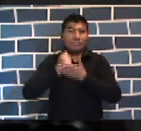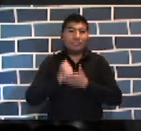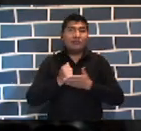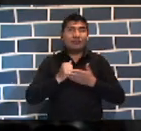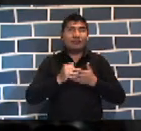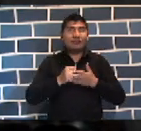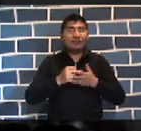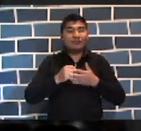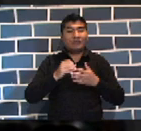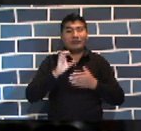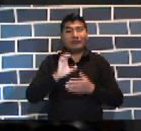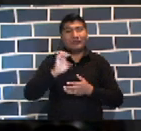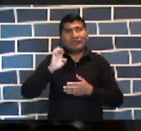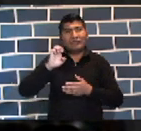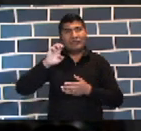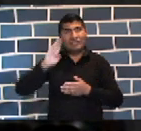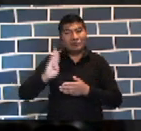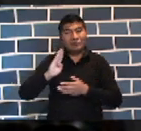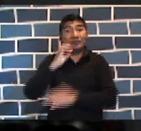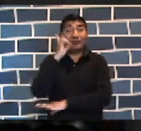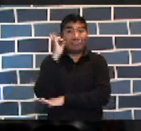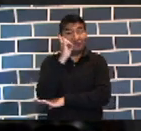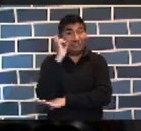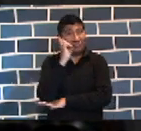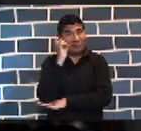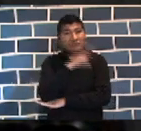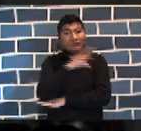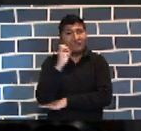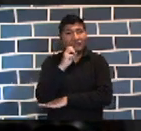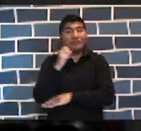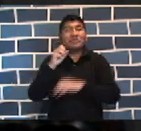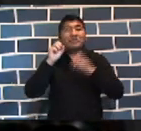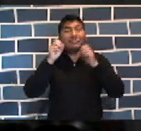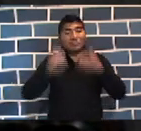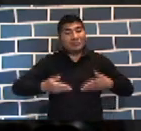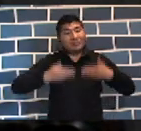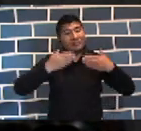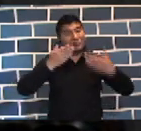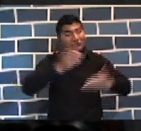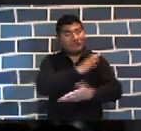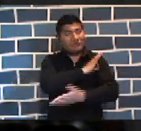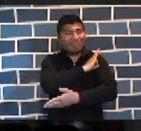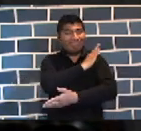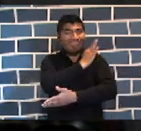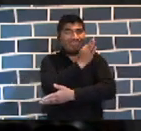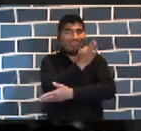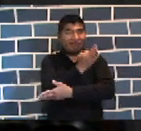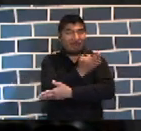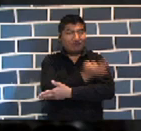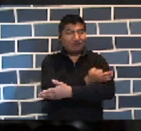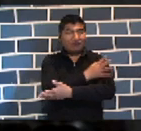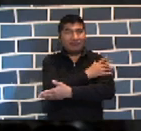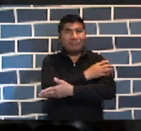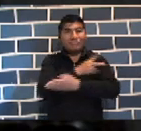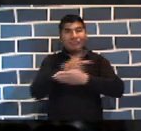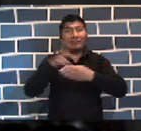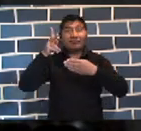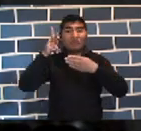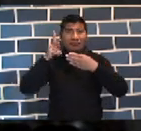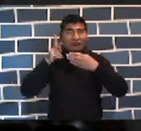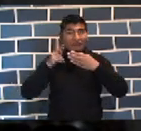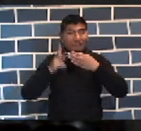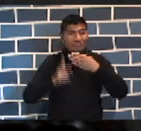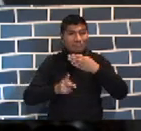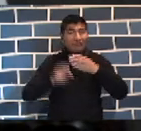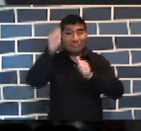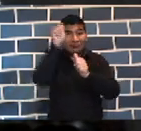la Conferencia Episcopal Boliviana que hacen posible con su esfuerzo y profesionalidad